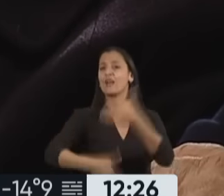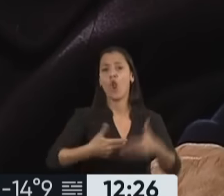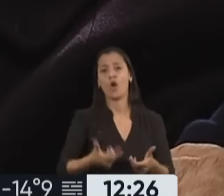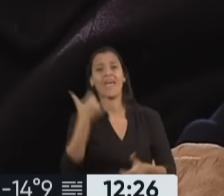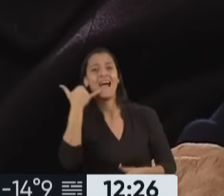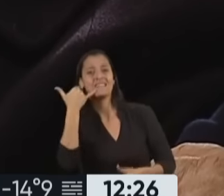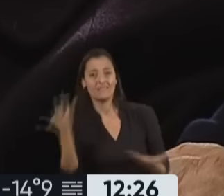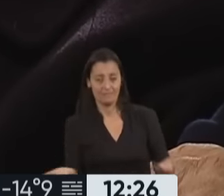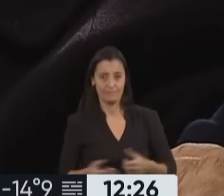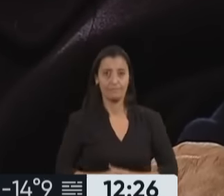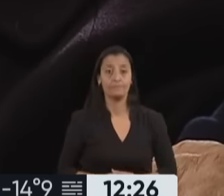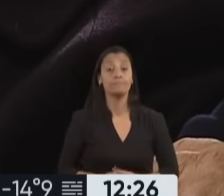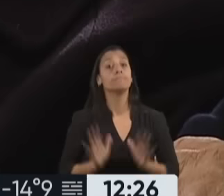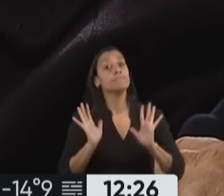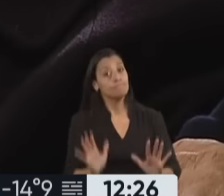La